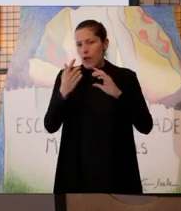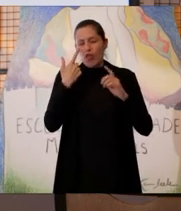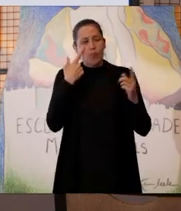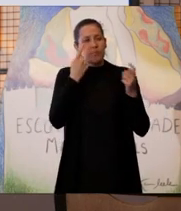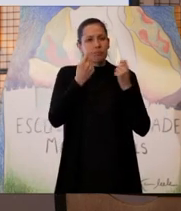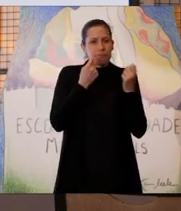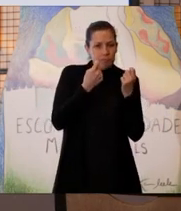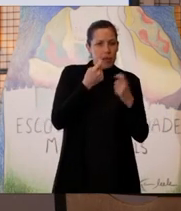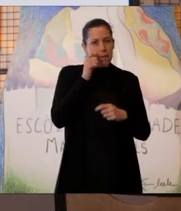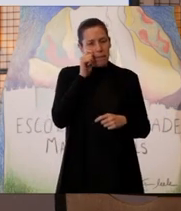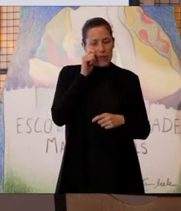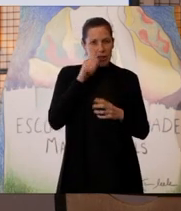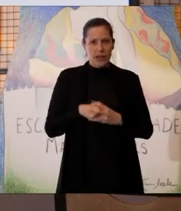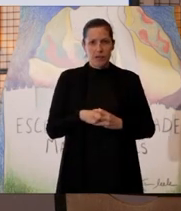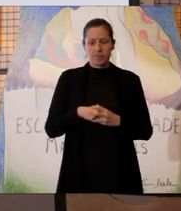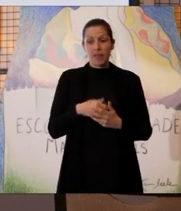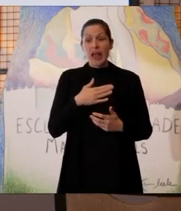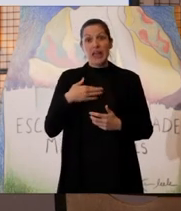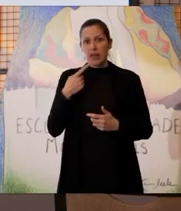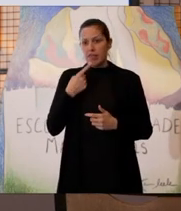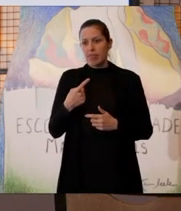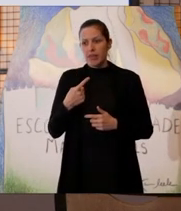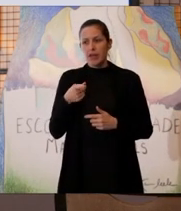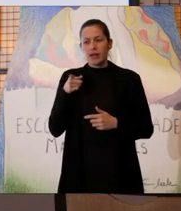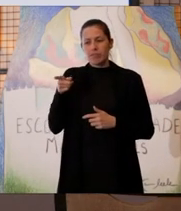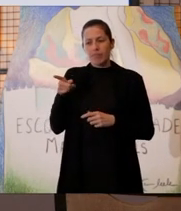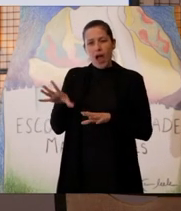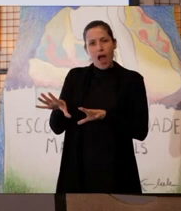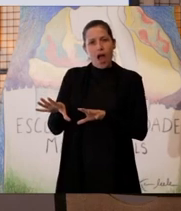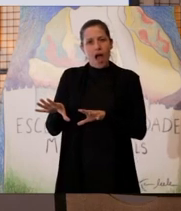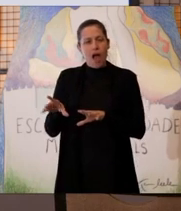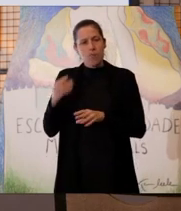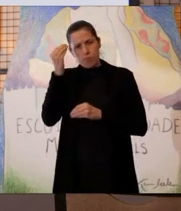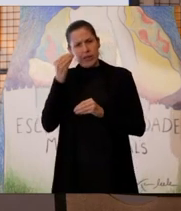es aceptable para ellos no es aceptable para nosotras